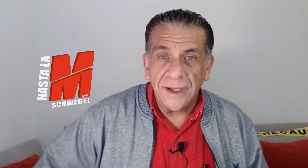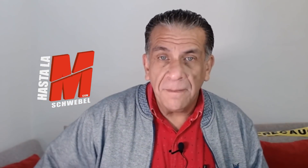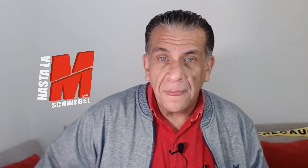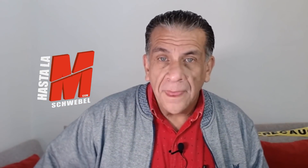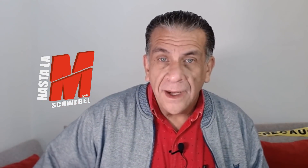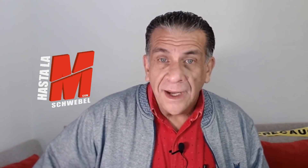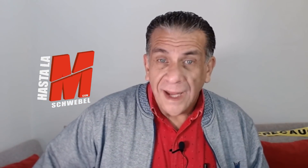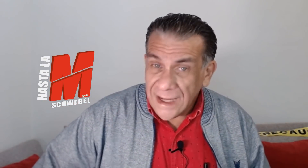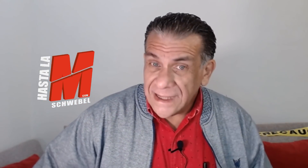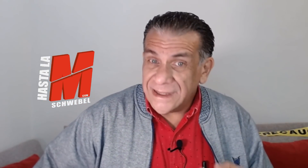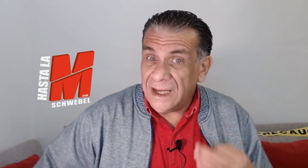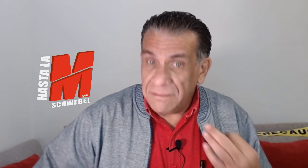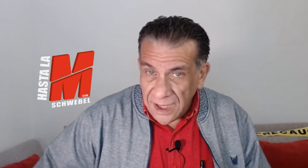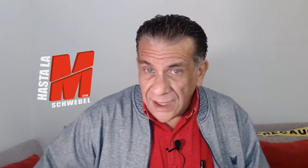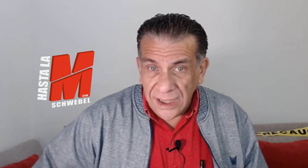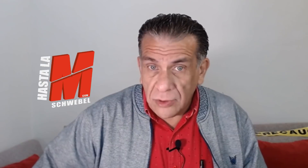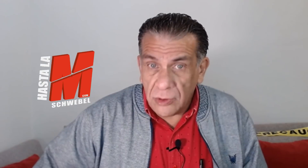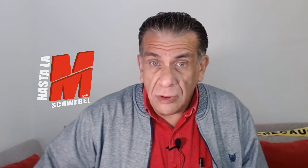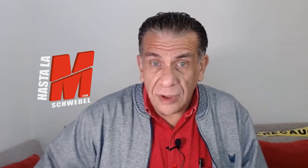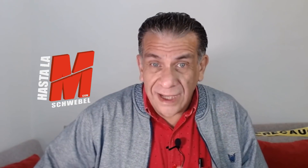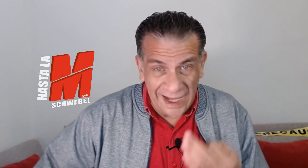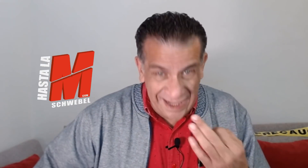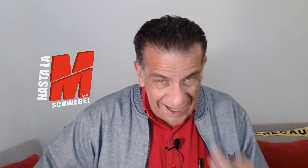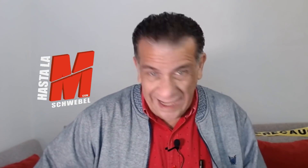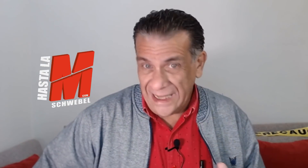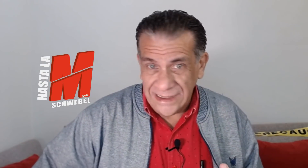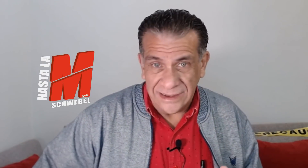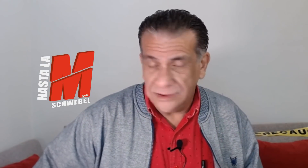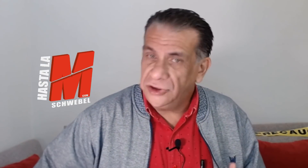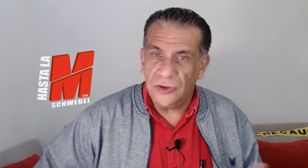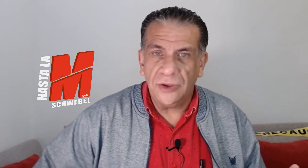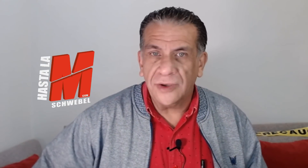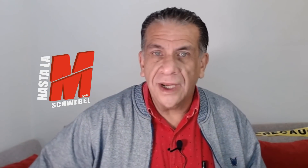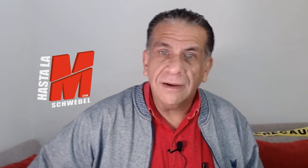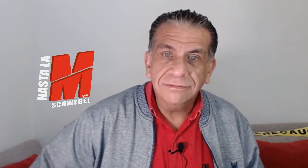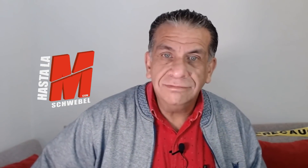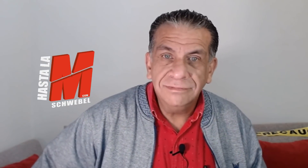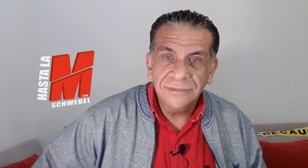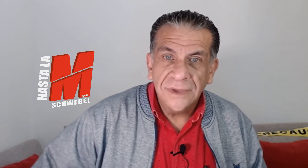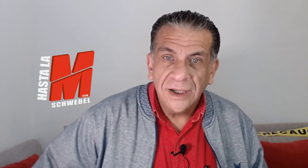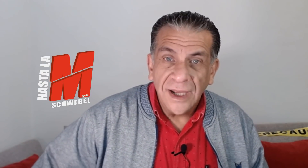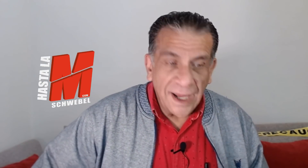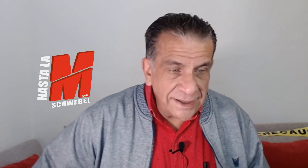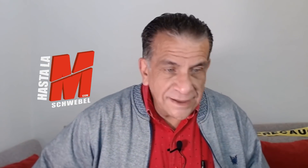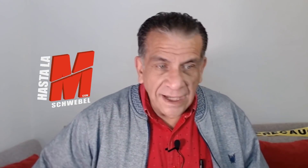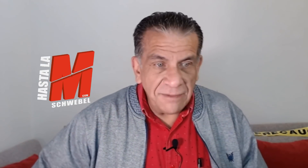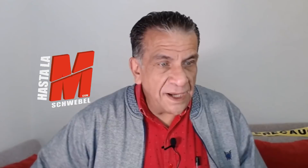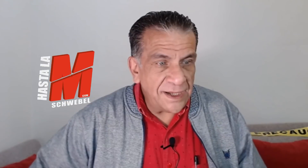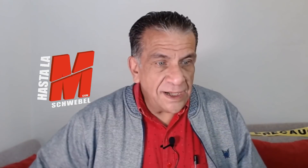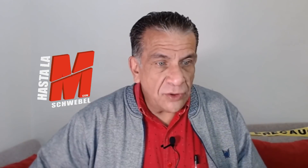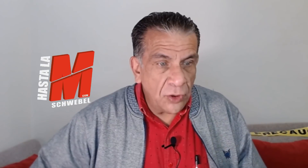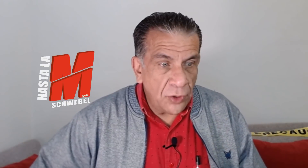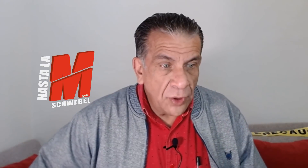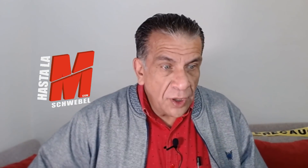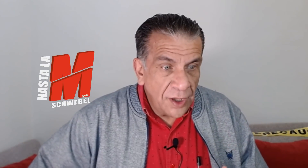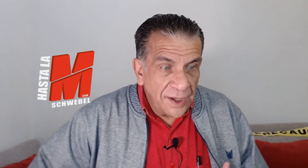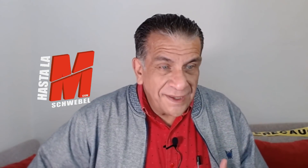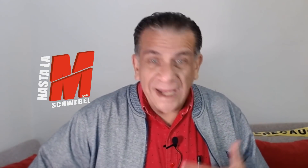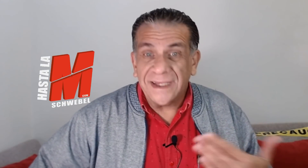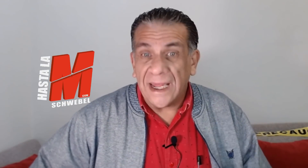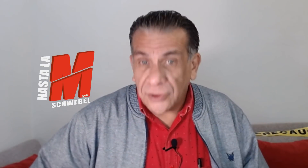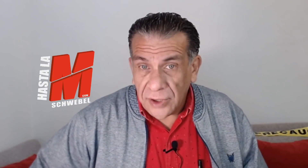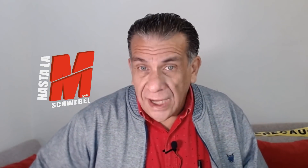puerta ese es el méxico qué quieres yo no lo quiero ese es el méxico